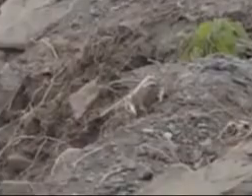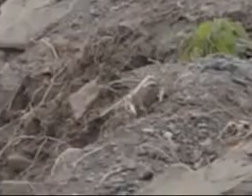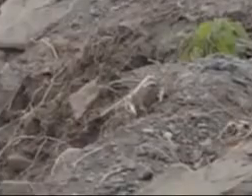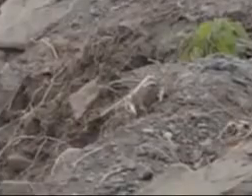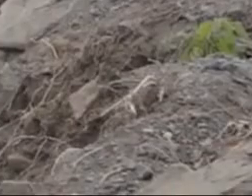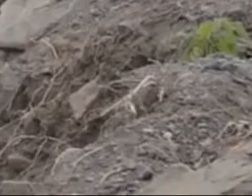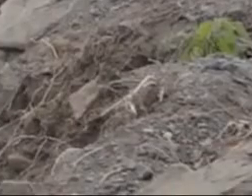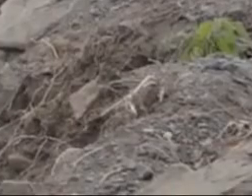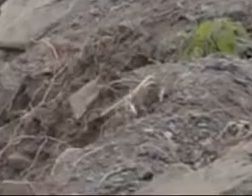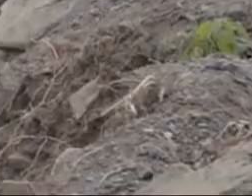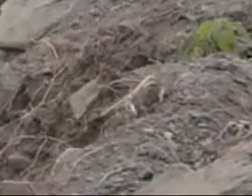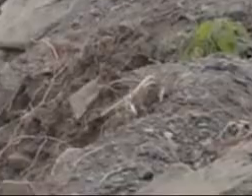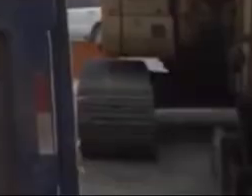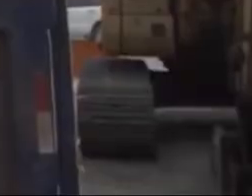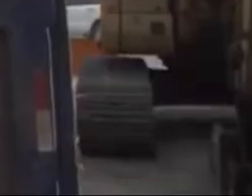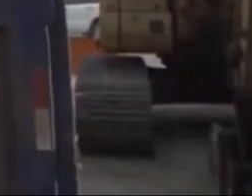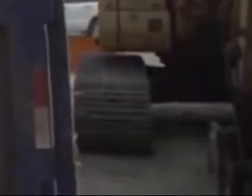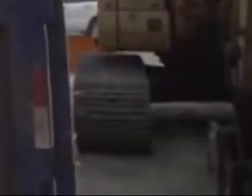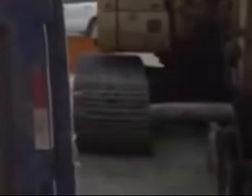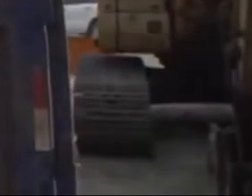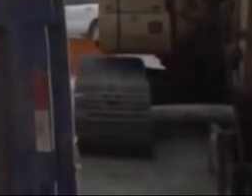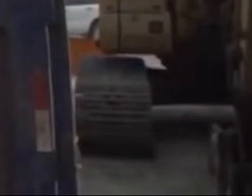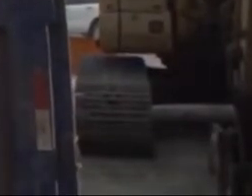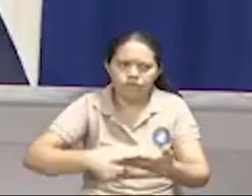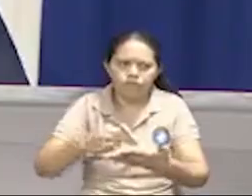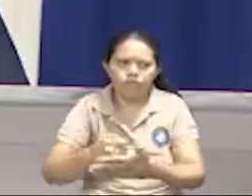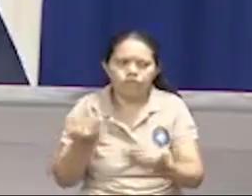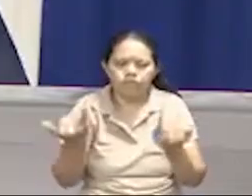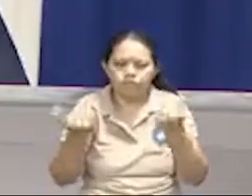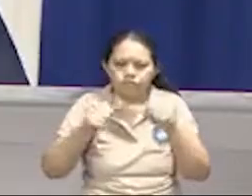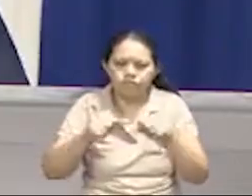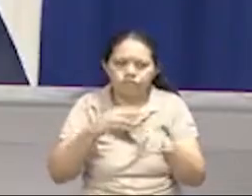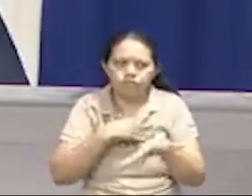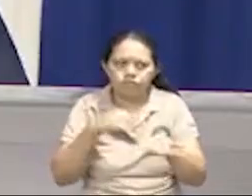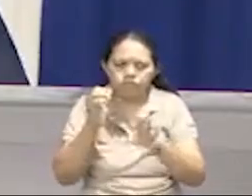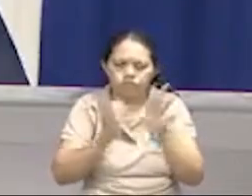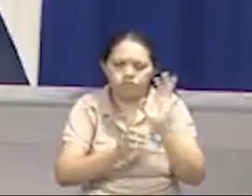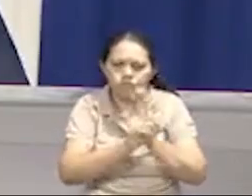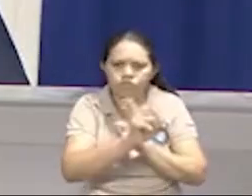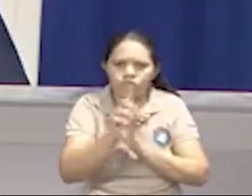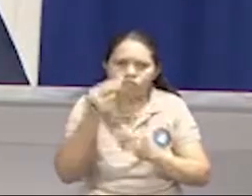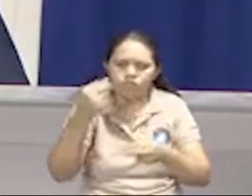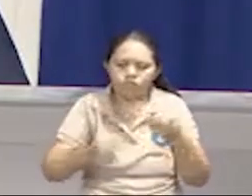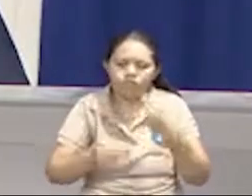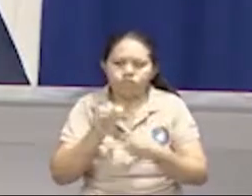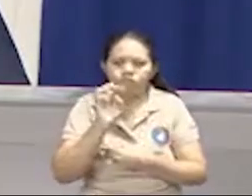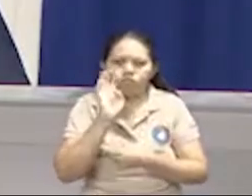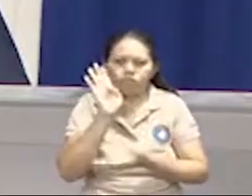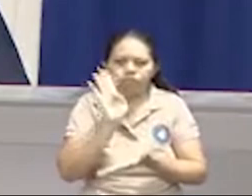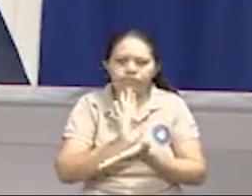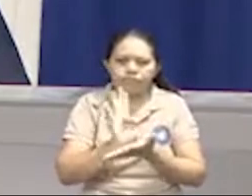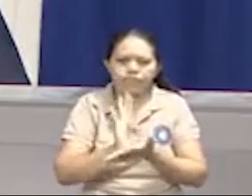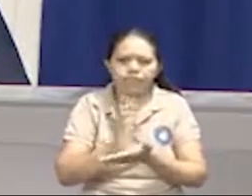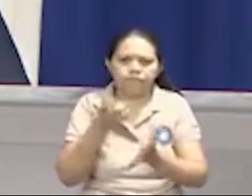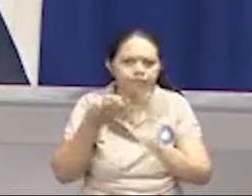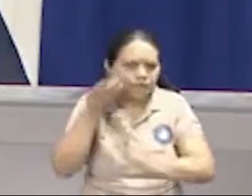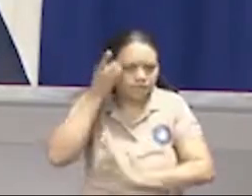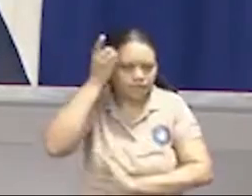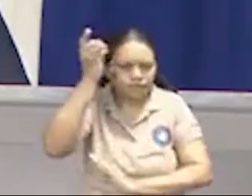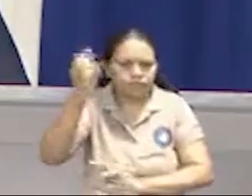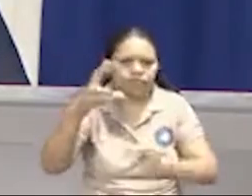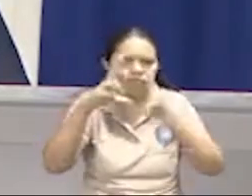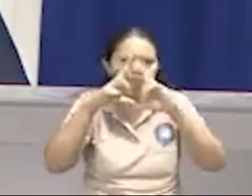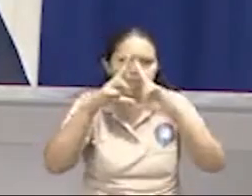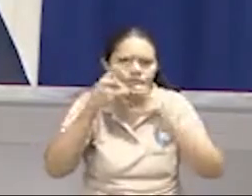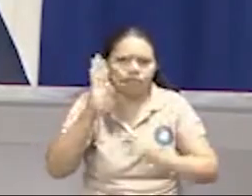Que el 3 de octubre de 2023 se suscribió el convenio de crédito individual número 1 entre el Banco de Desarrollo de